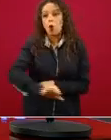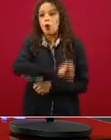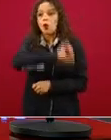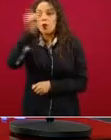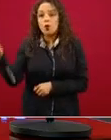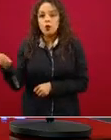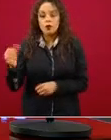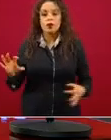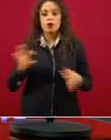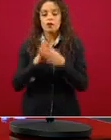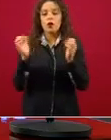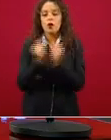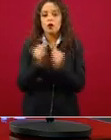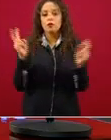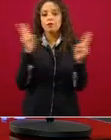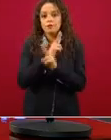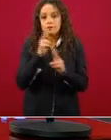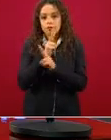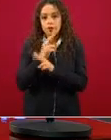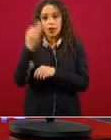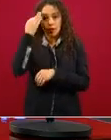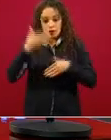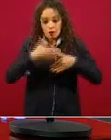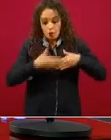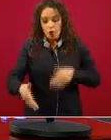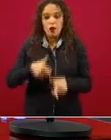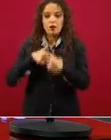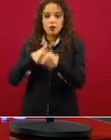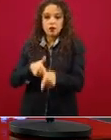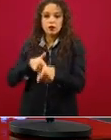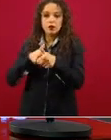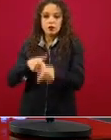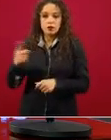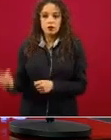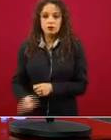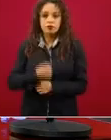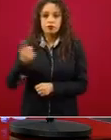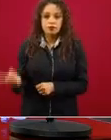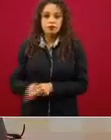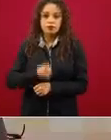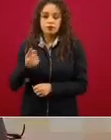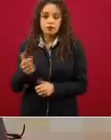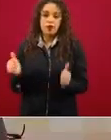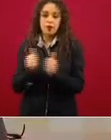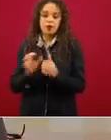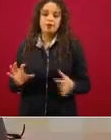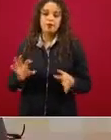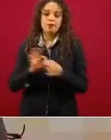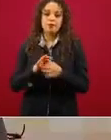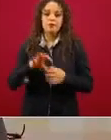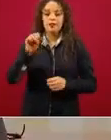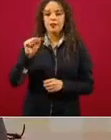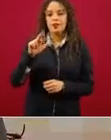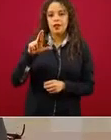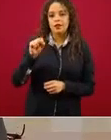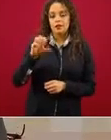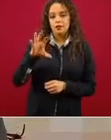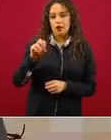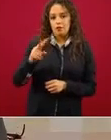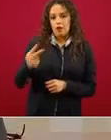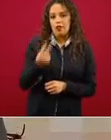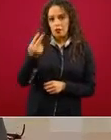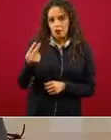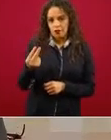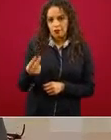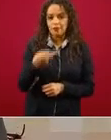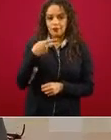seguido presentes en todo este tiempo predominen sobre el virus SARS-CoV-2, ¿no? Pero esta es la idea, en resumen, la idea del